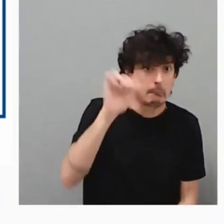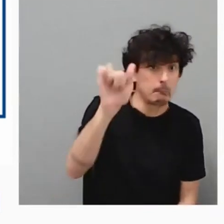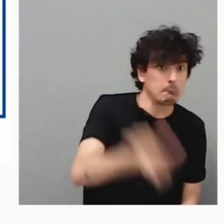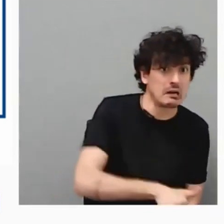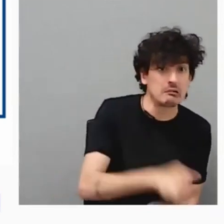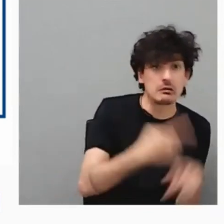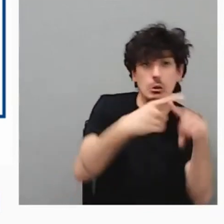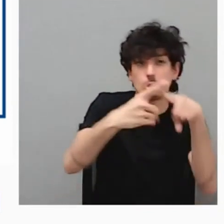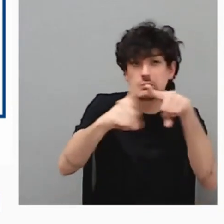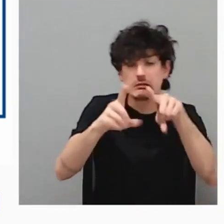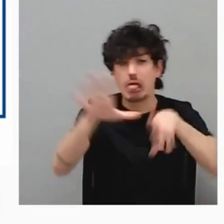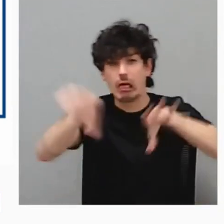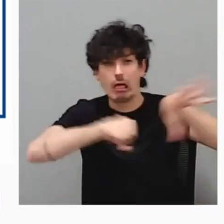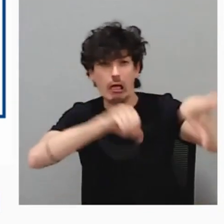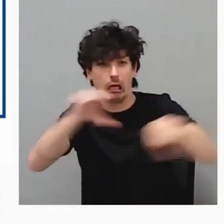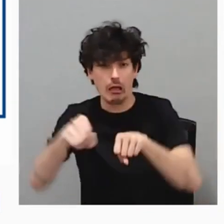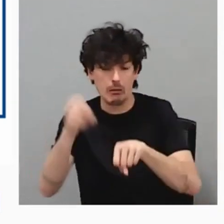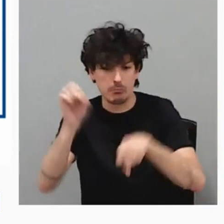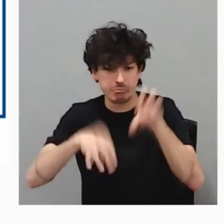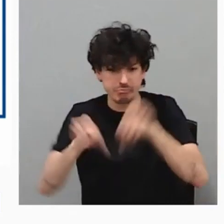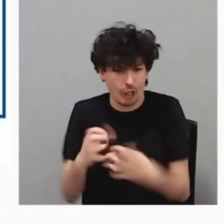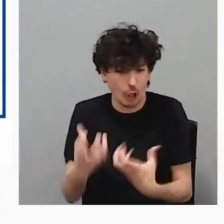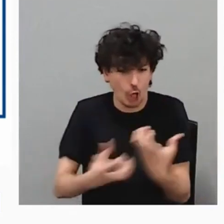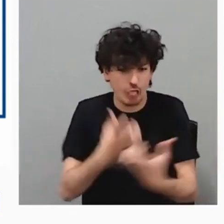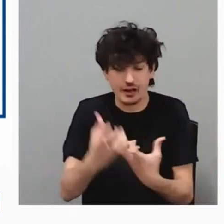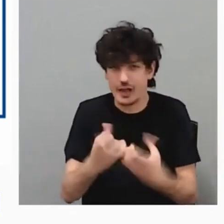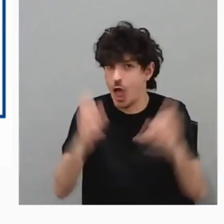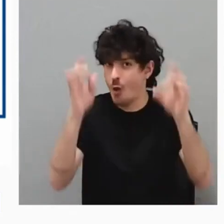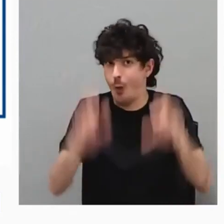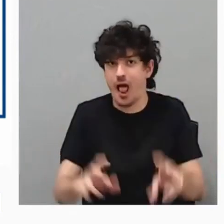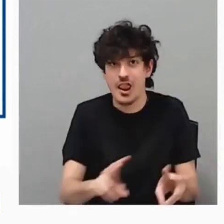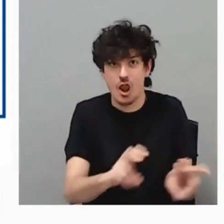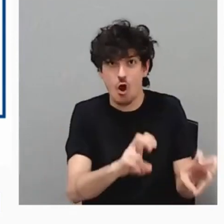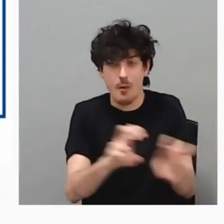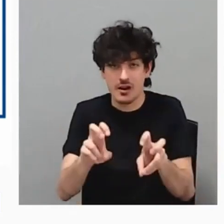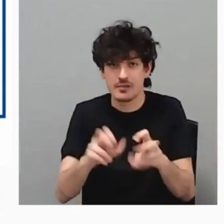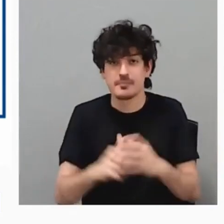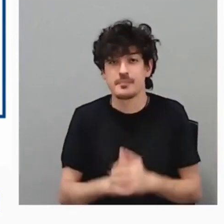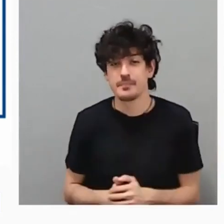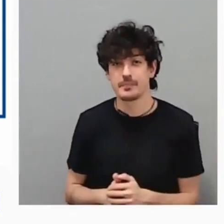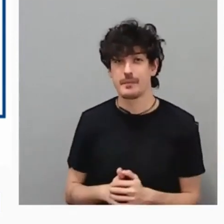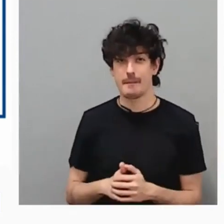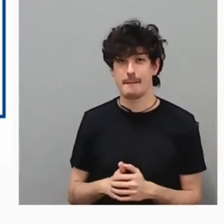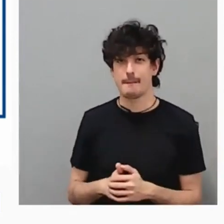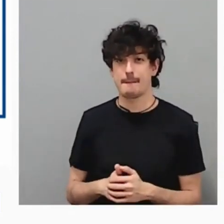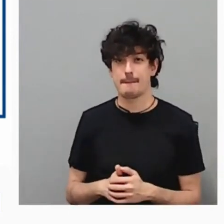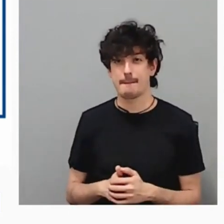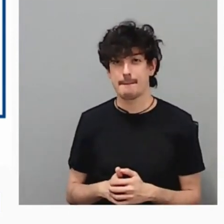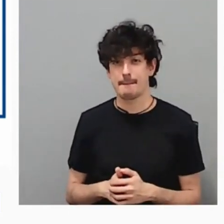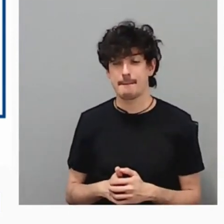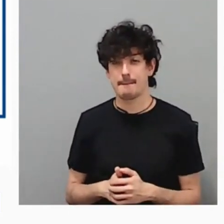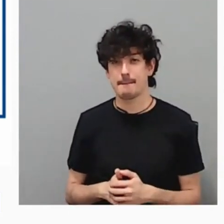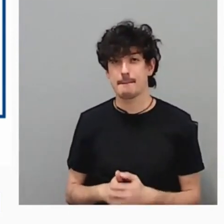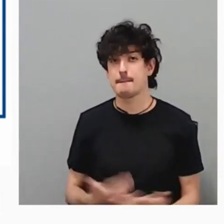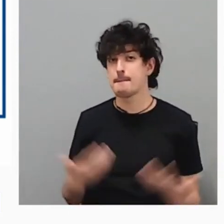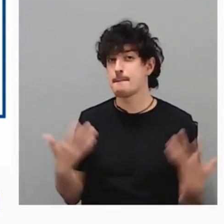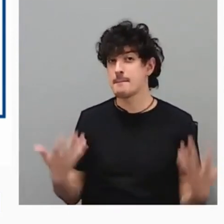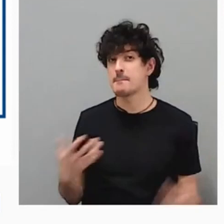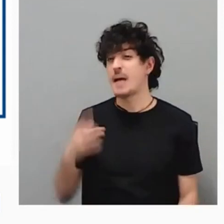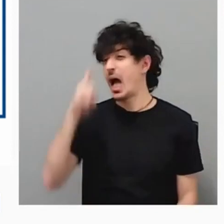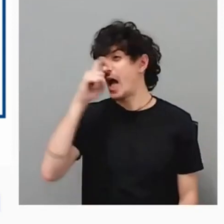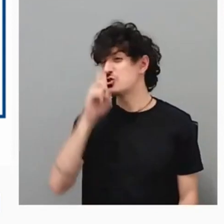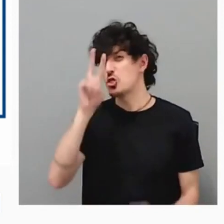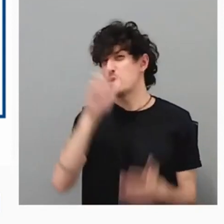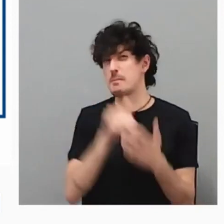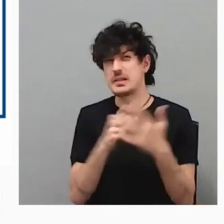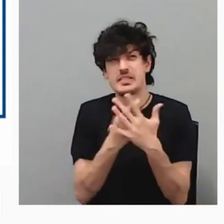y es buscar cambios reales en la vida de los niños y de las niñas. Y en ese sentido, o especialmente el año